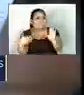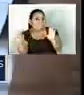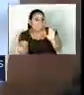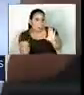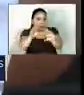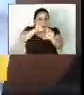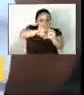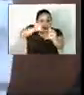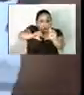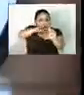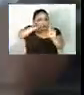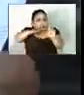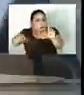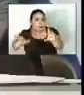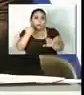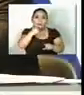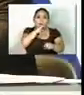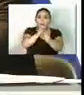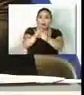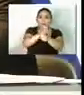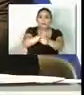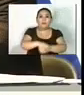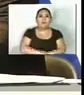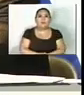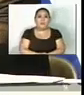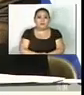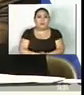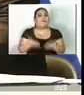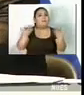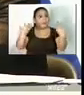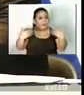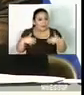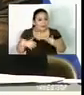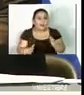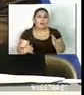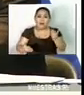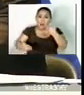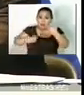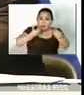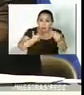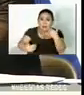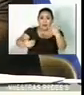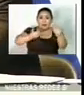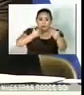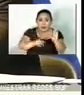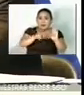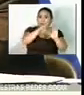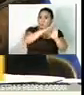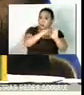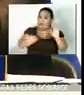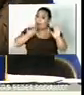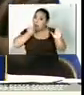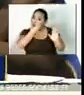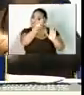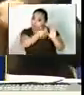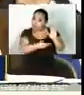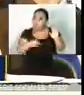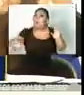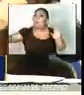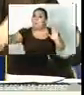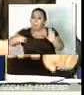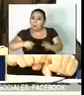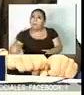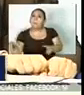contagios del COVID-19. Se les explicó en detalle las medidas que se debían de tomar y ellos la